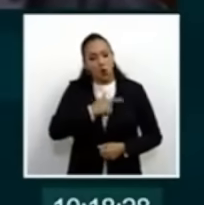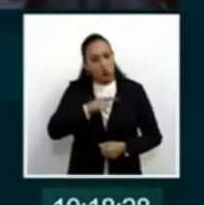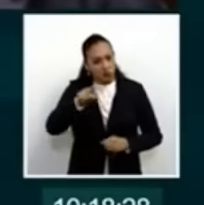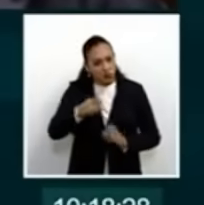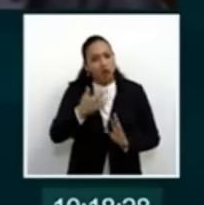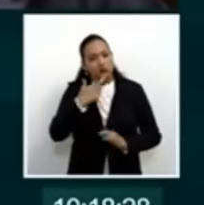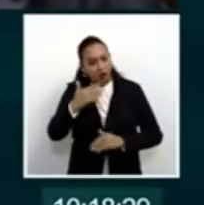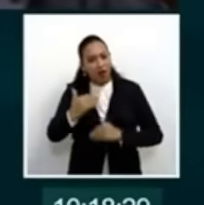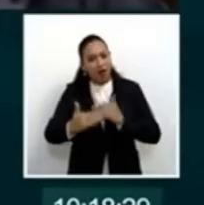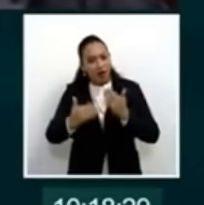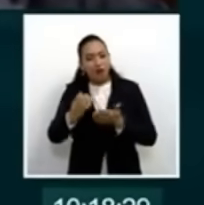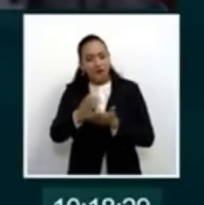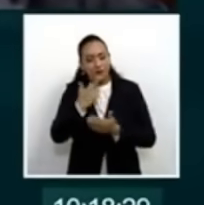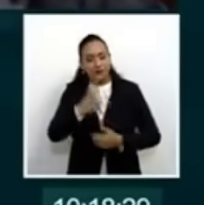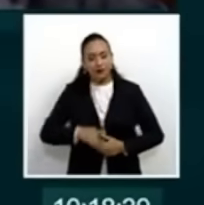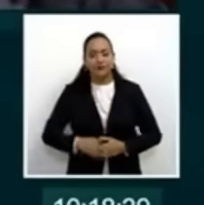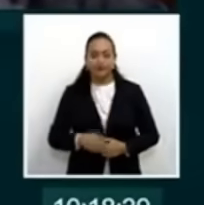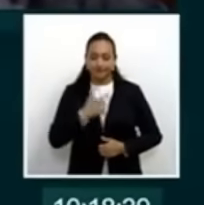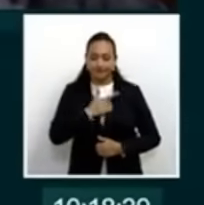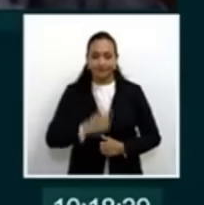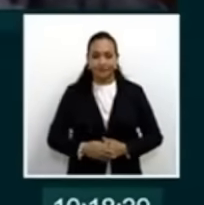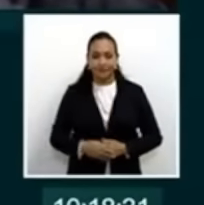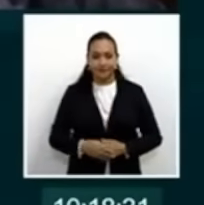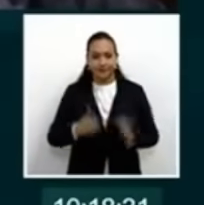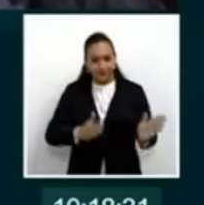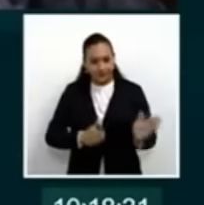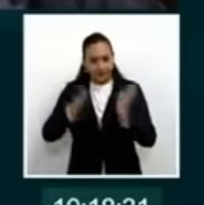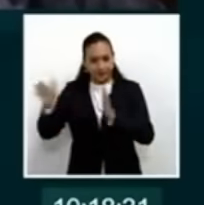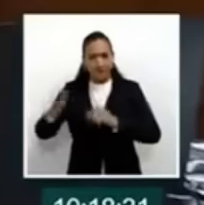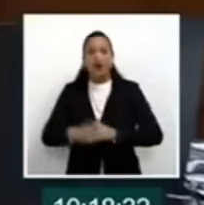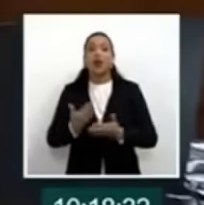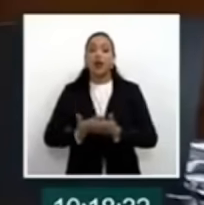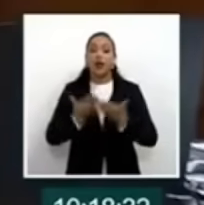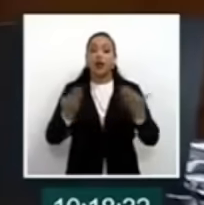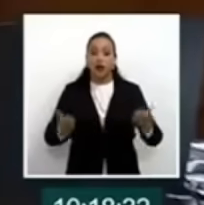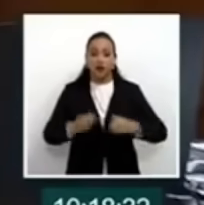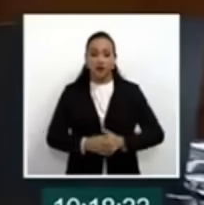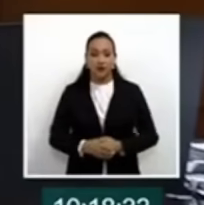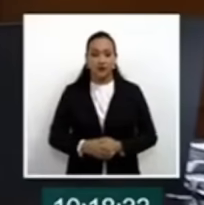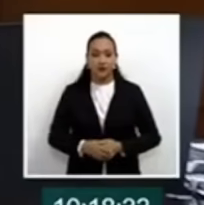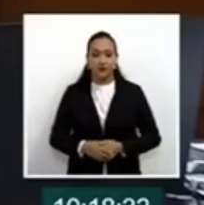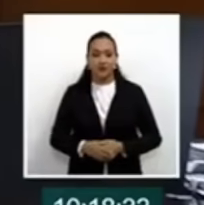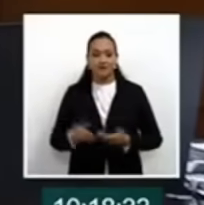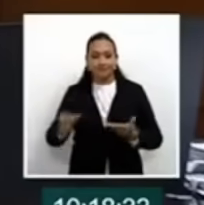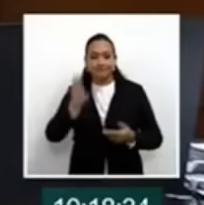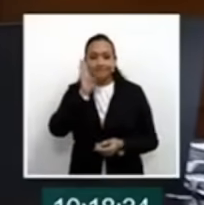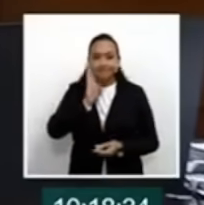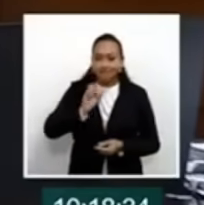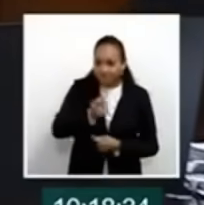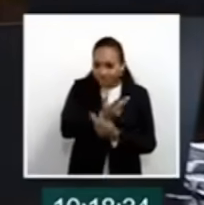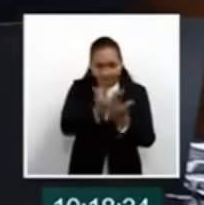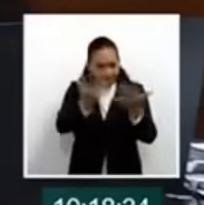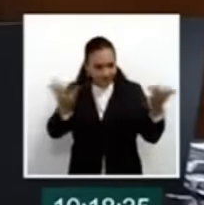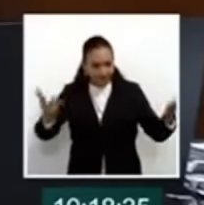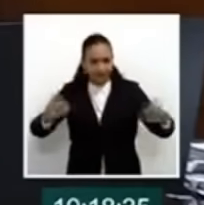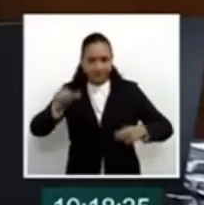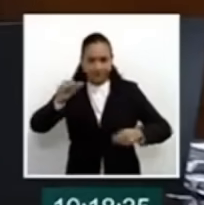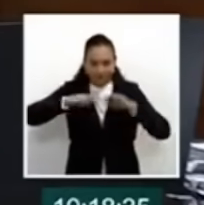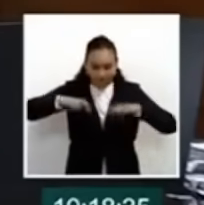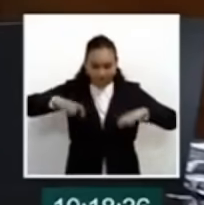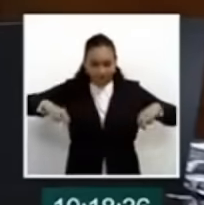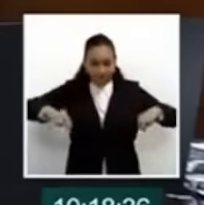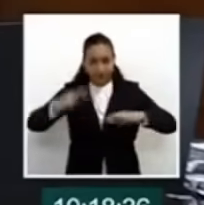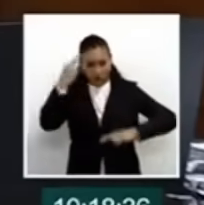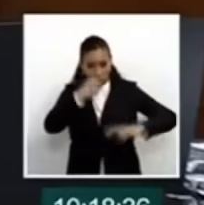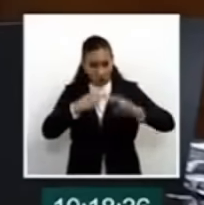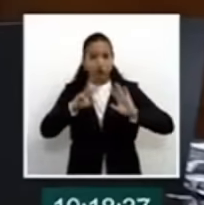te estés recuperando plenamente. Ahora sí, está a la consideración de ustedes, ministras y ministros, el tema que ha